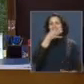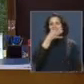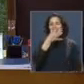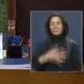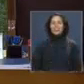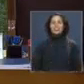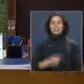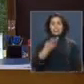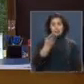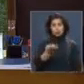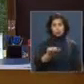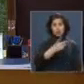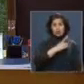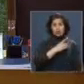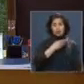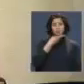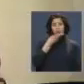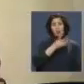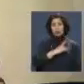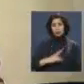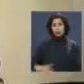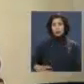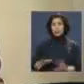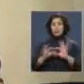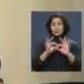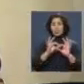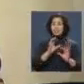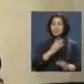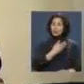señor diputado. Gracias, presidenta.